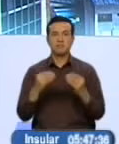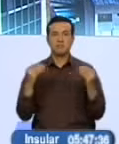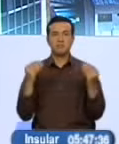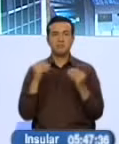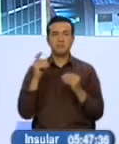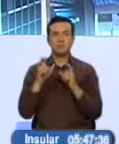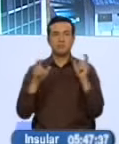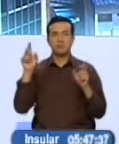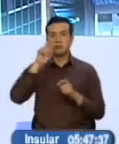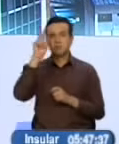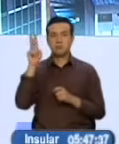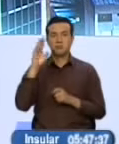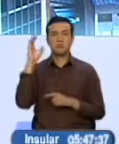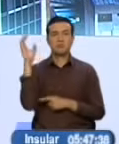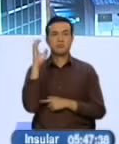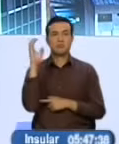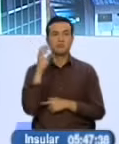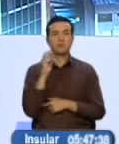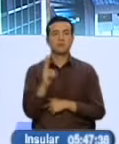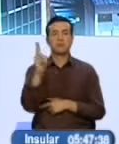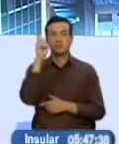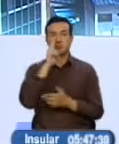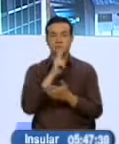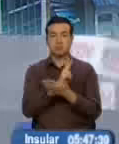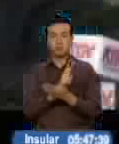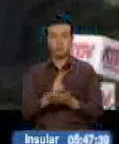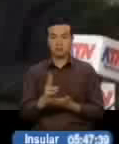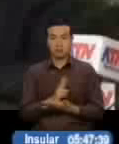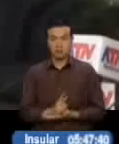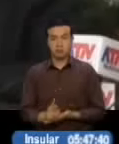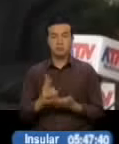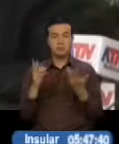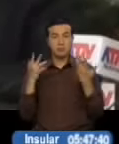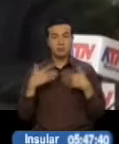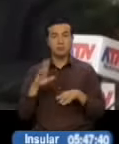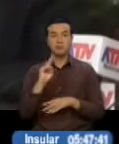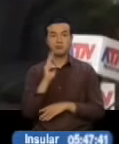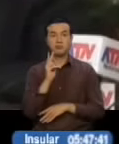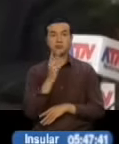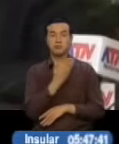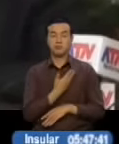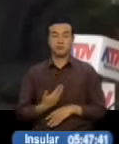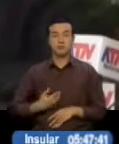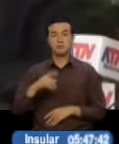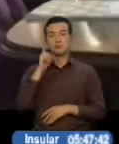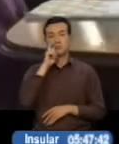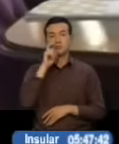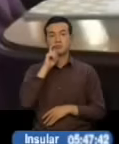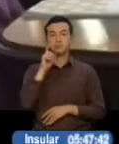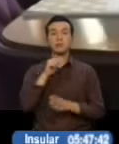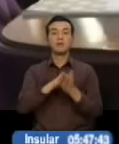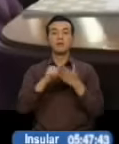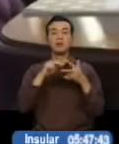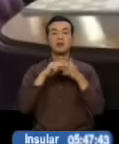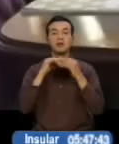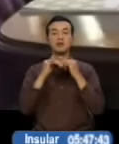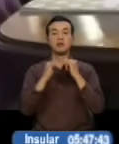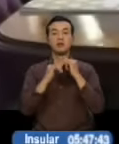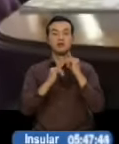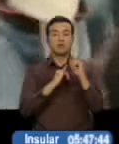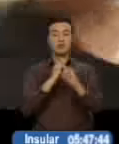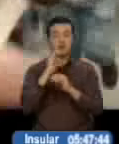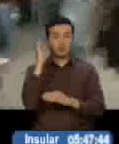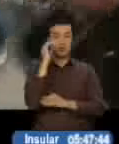miles de venezolanos a Colombia durante dos fines de semana consecutivos y autorizados por el presidente Nicolás Maduro, la canciller colombiana María Ángela